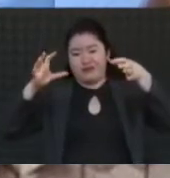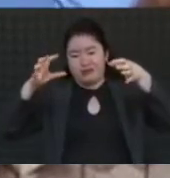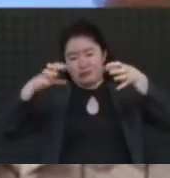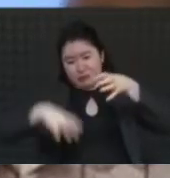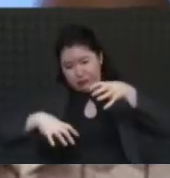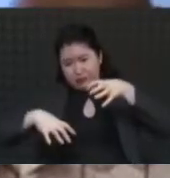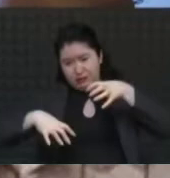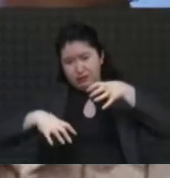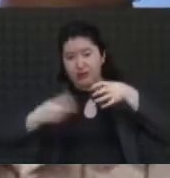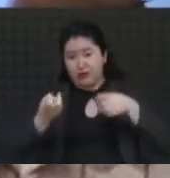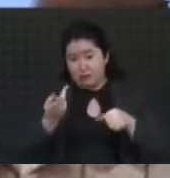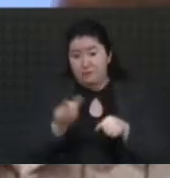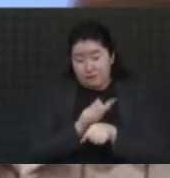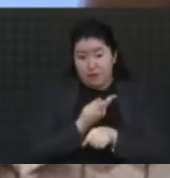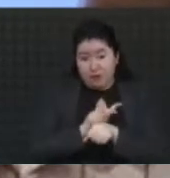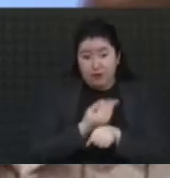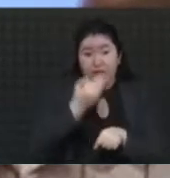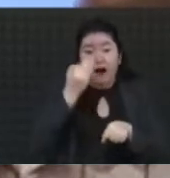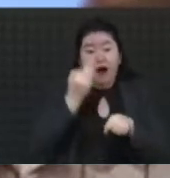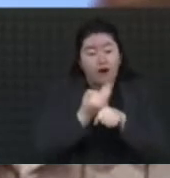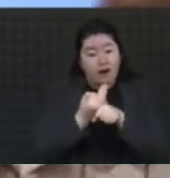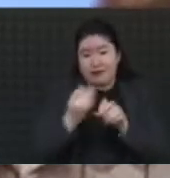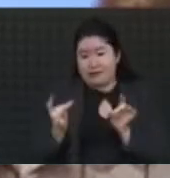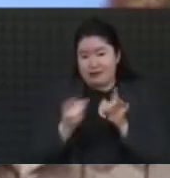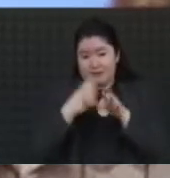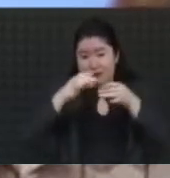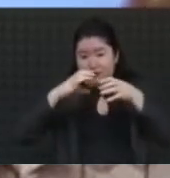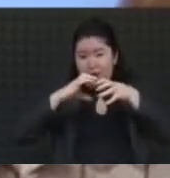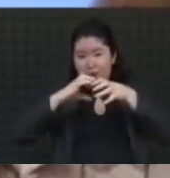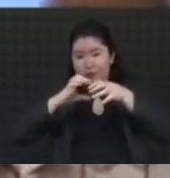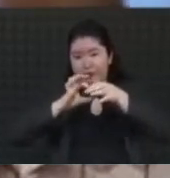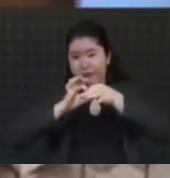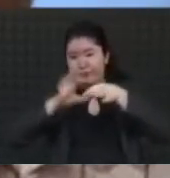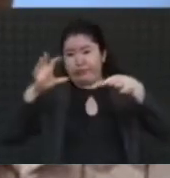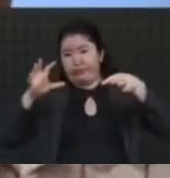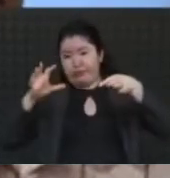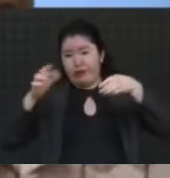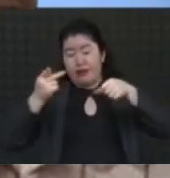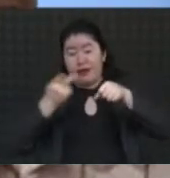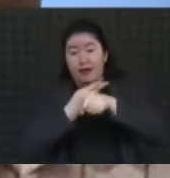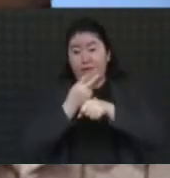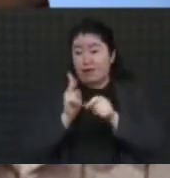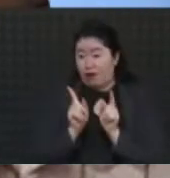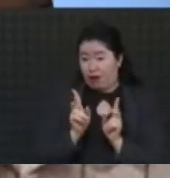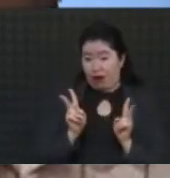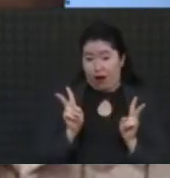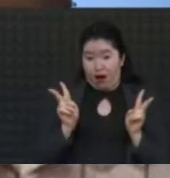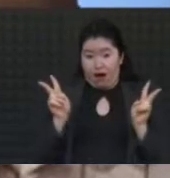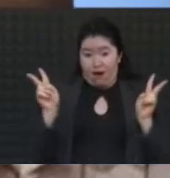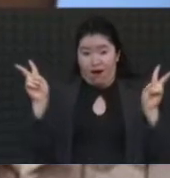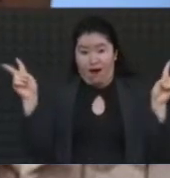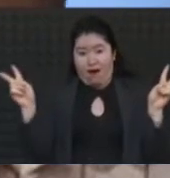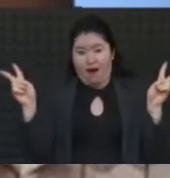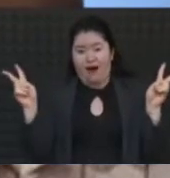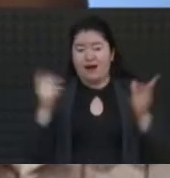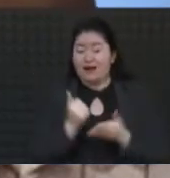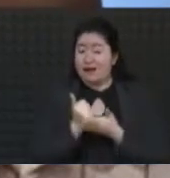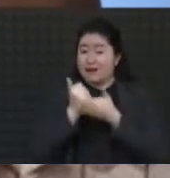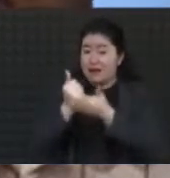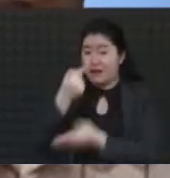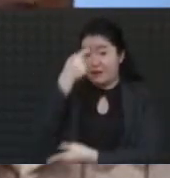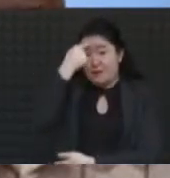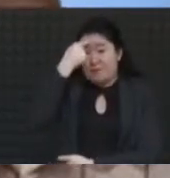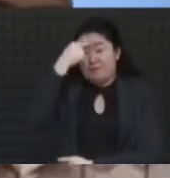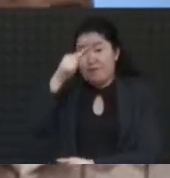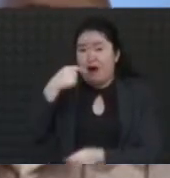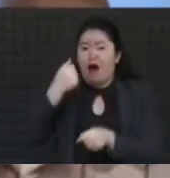se zafara, tenemos a este otro elemento, estos, resistiéndolo, y están ligados, no nada más